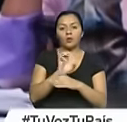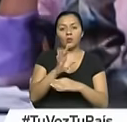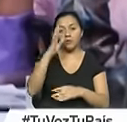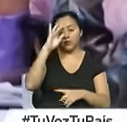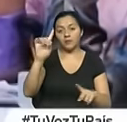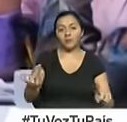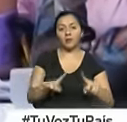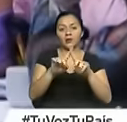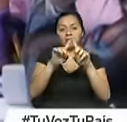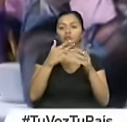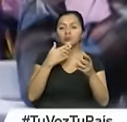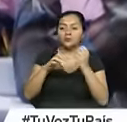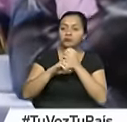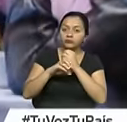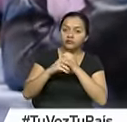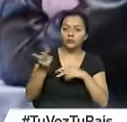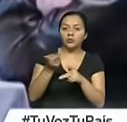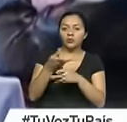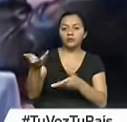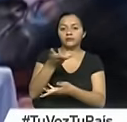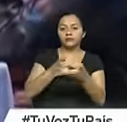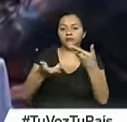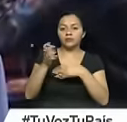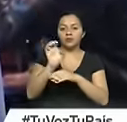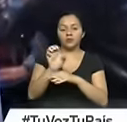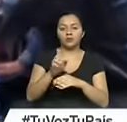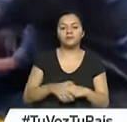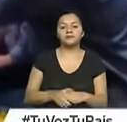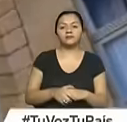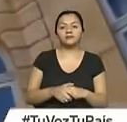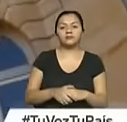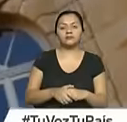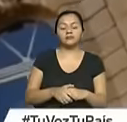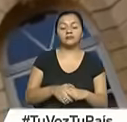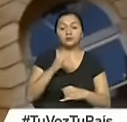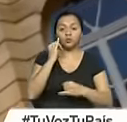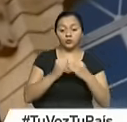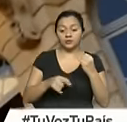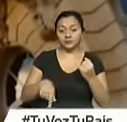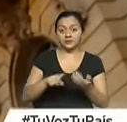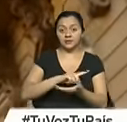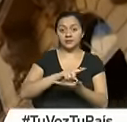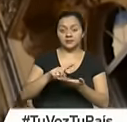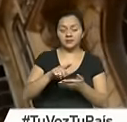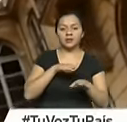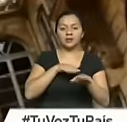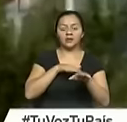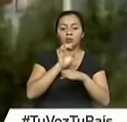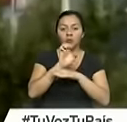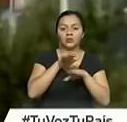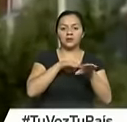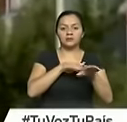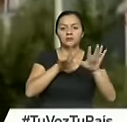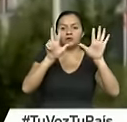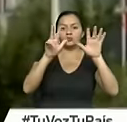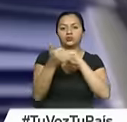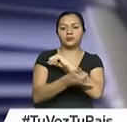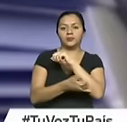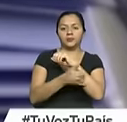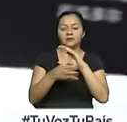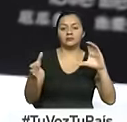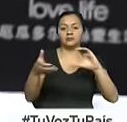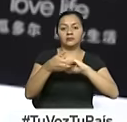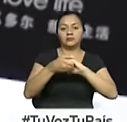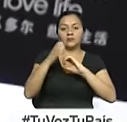para posicionar la oferta de productos ecuatorianos. En la última semana, Ecuador logró el respaldo de 8 países que conforman la